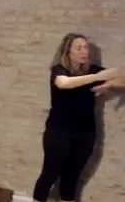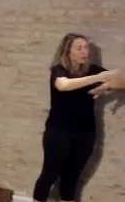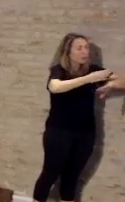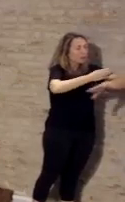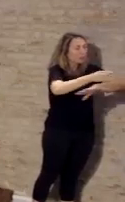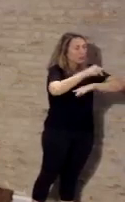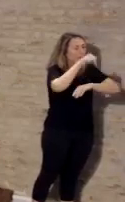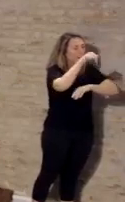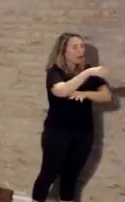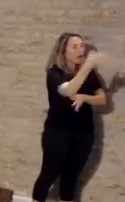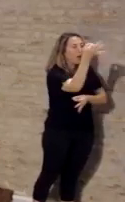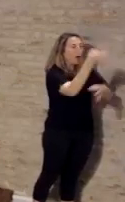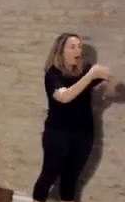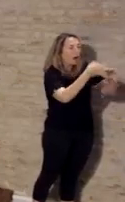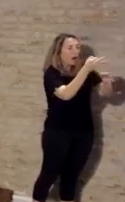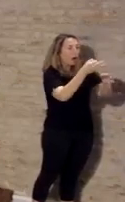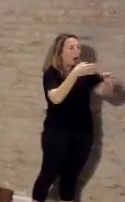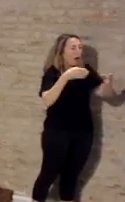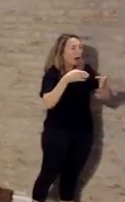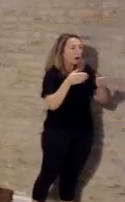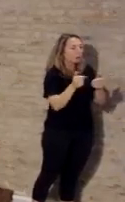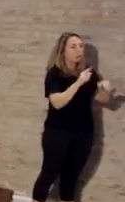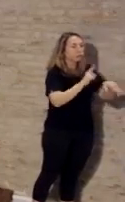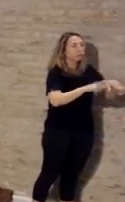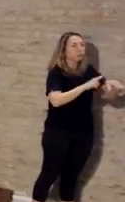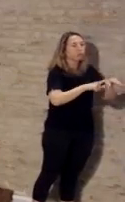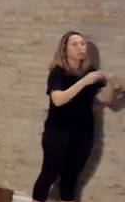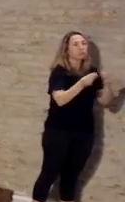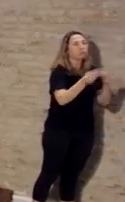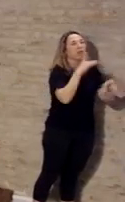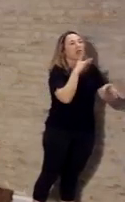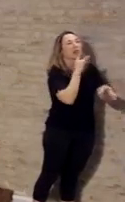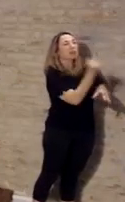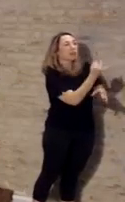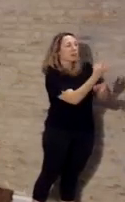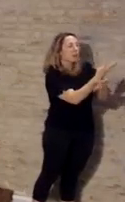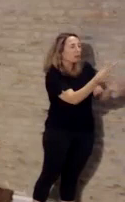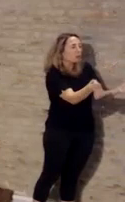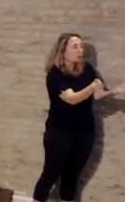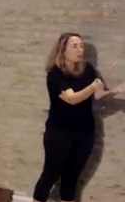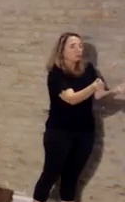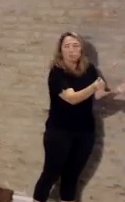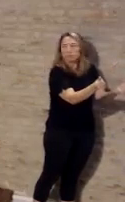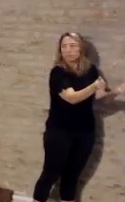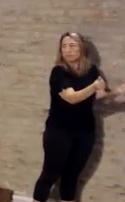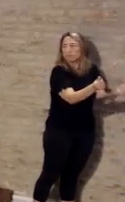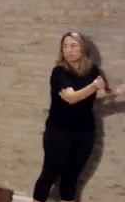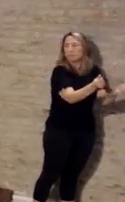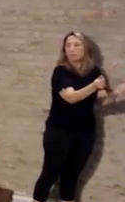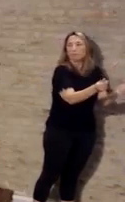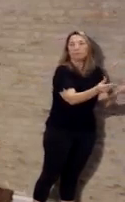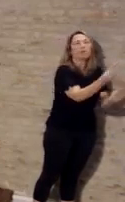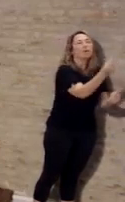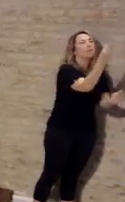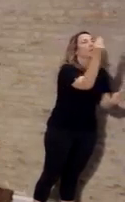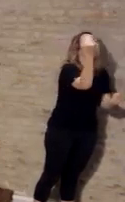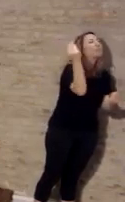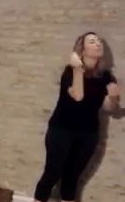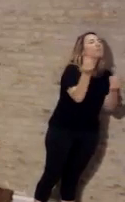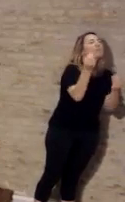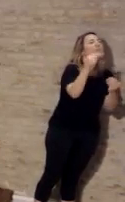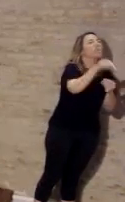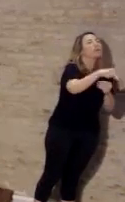acceder y después transitar este juicio porque a veces Bueno los juicios estos terminan en alguna denuncia pero después muchas veces